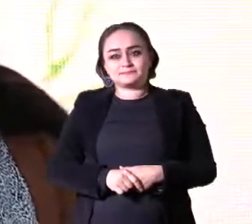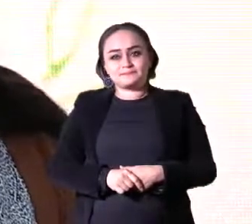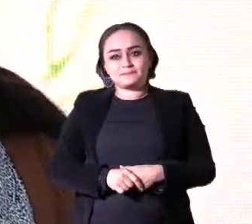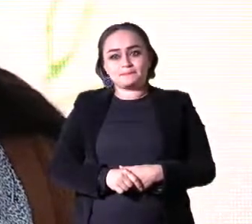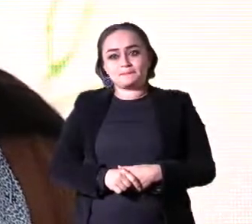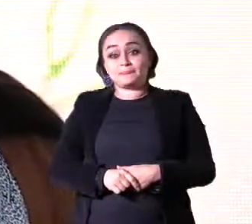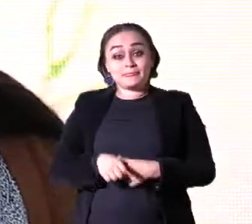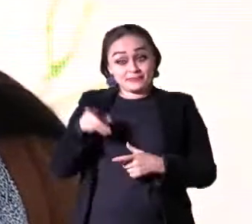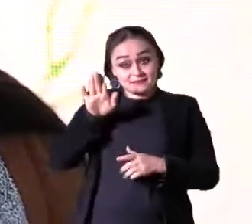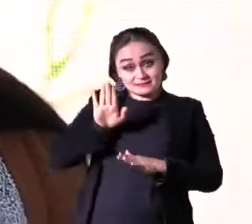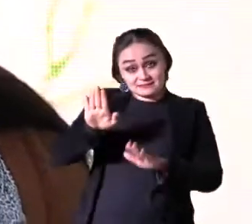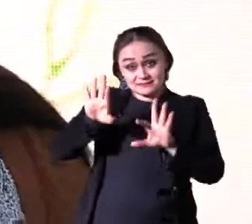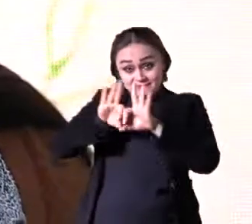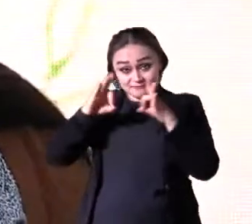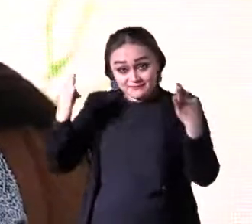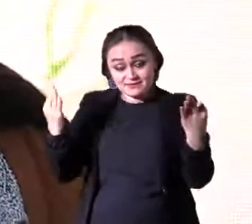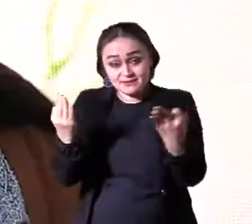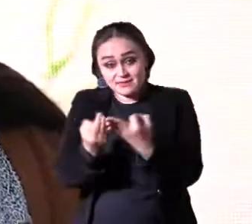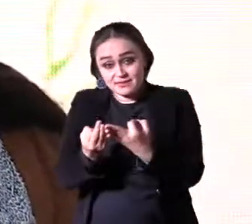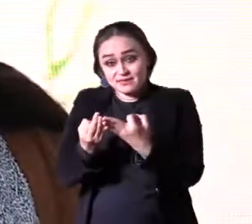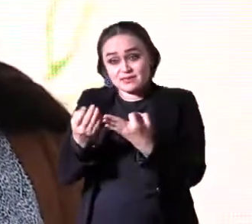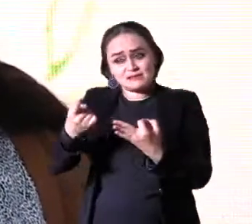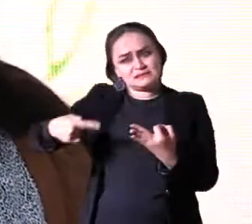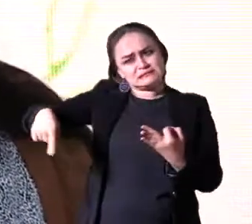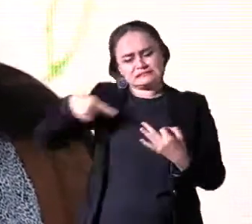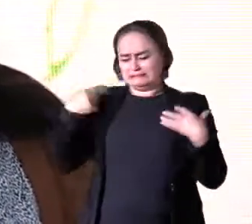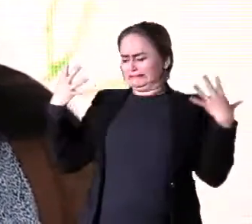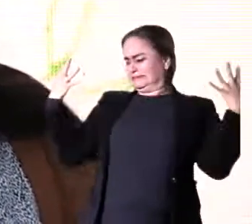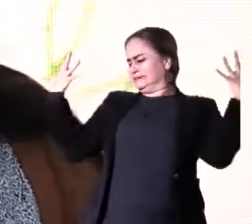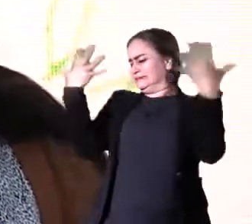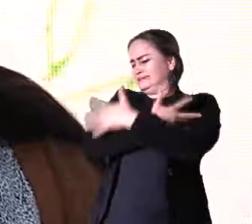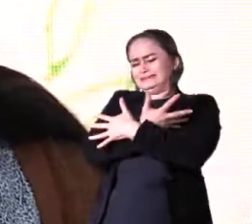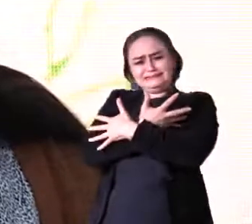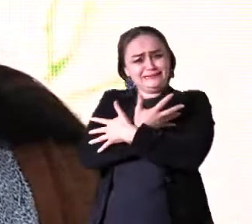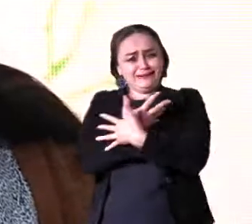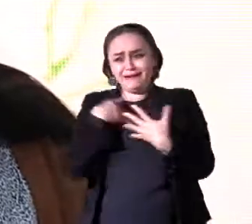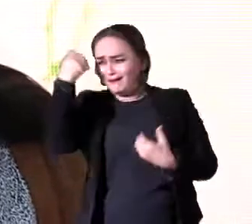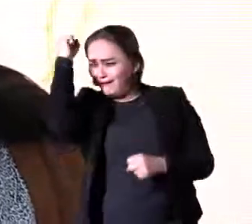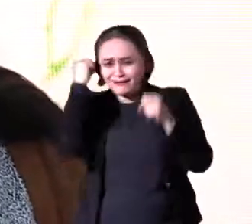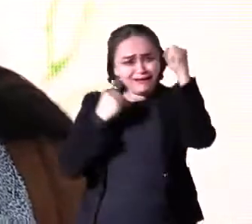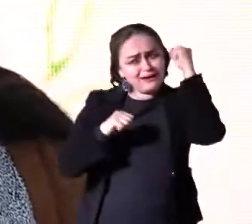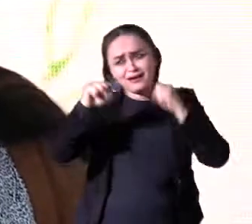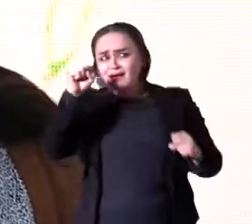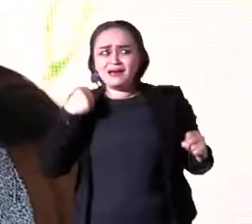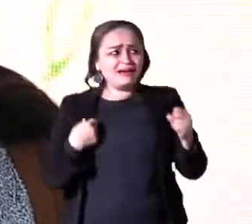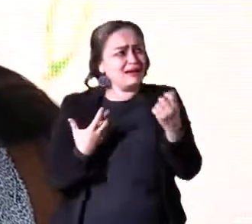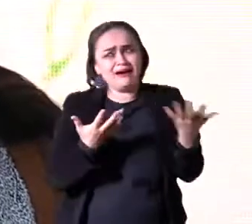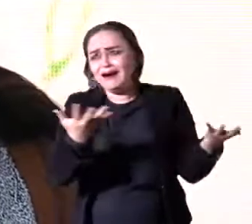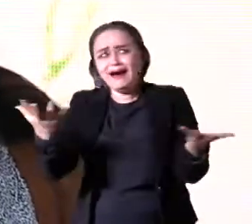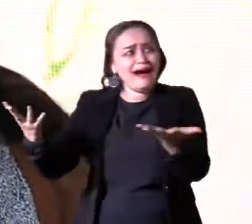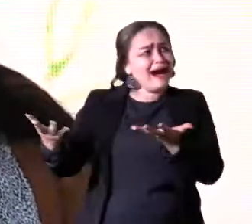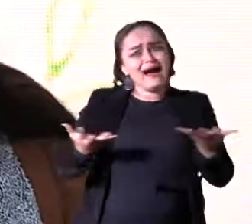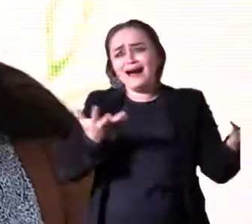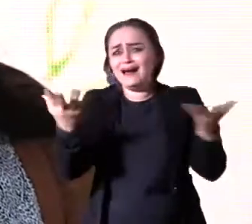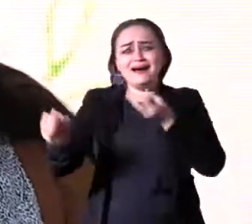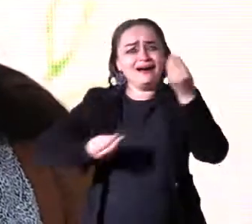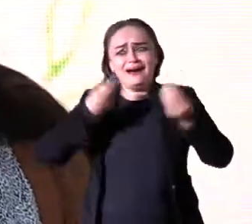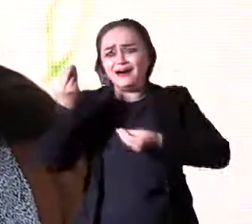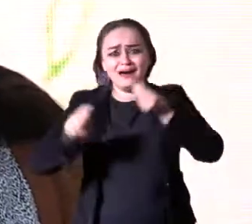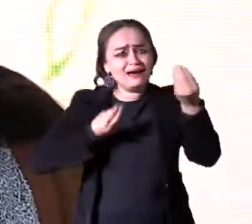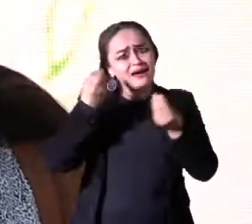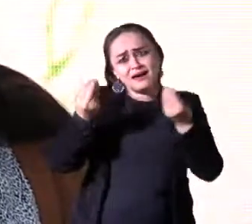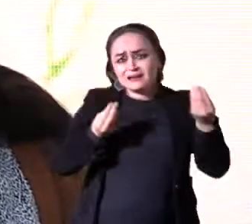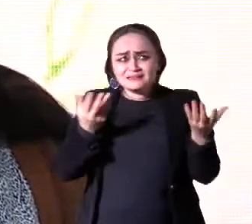en la familia reinó la confusión desesperanza y sin duda